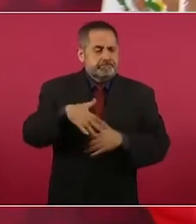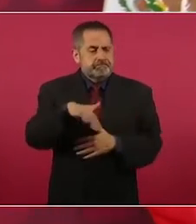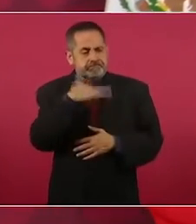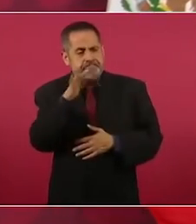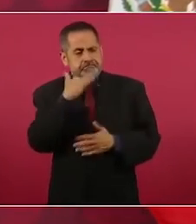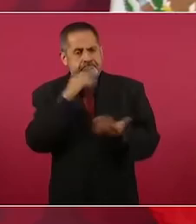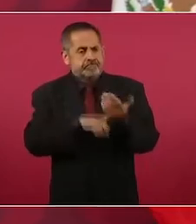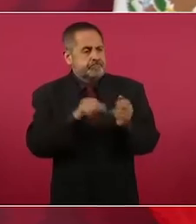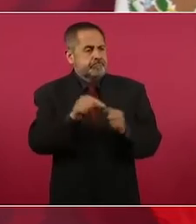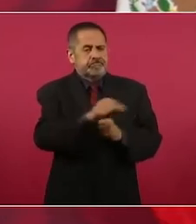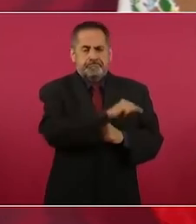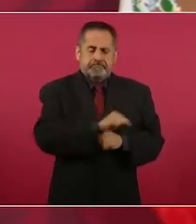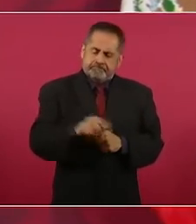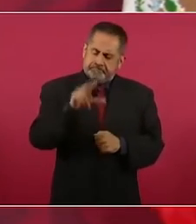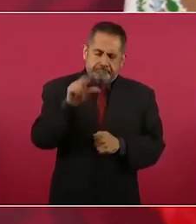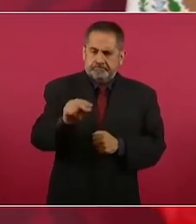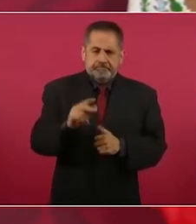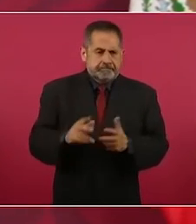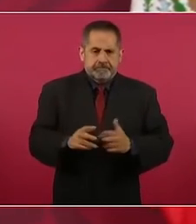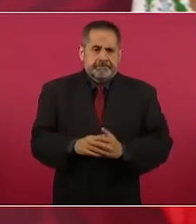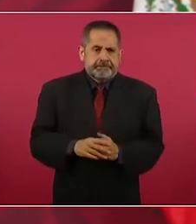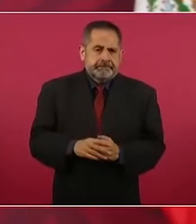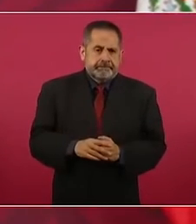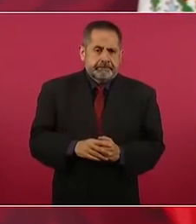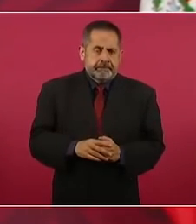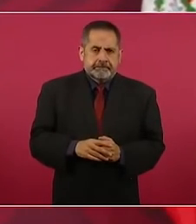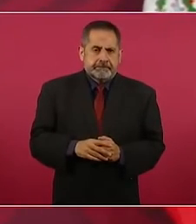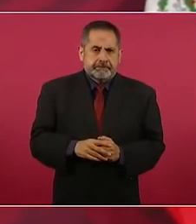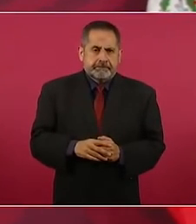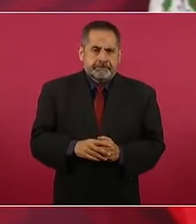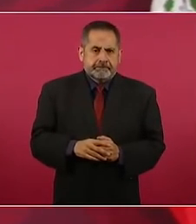corrupción. Eso es